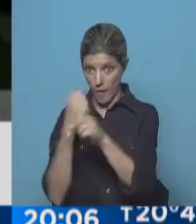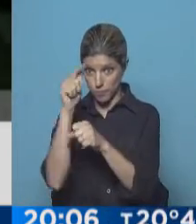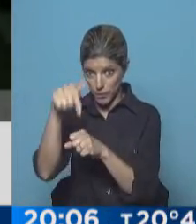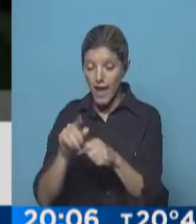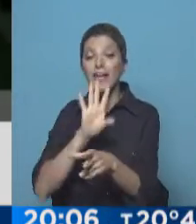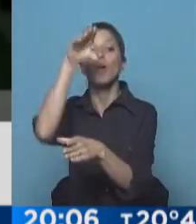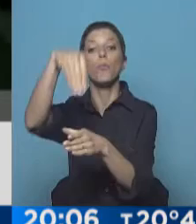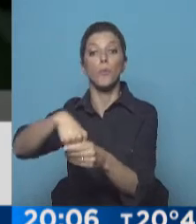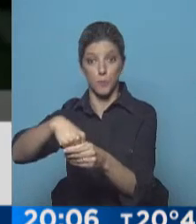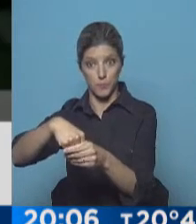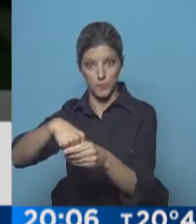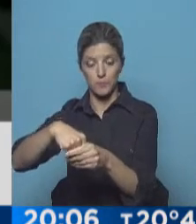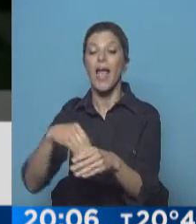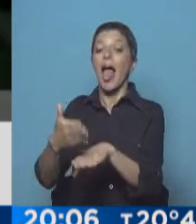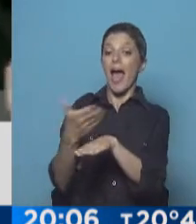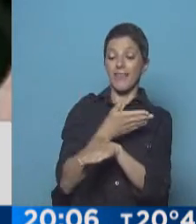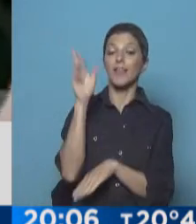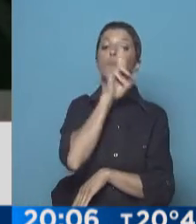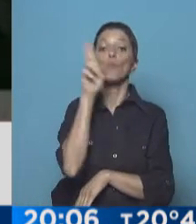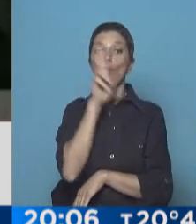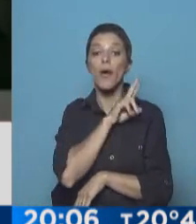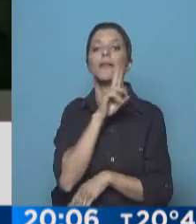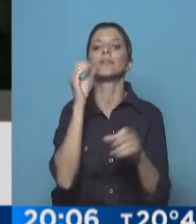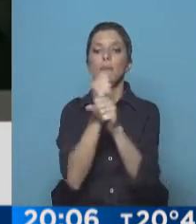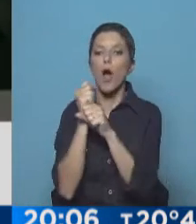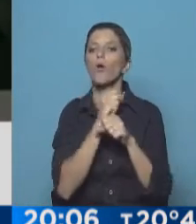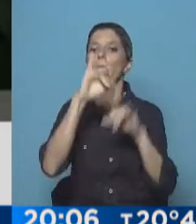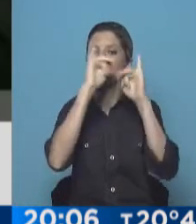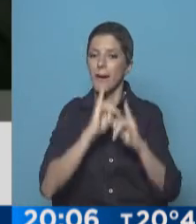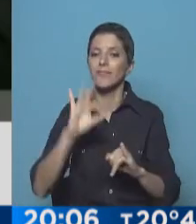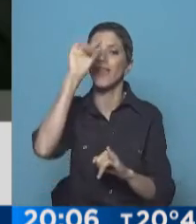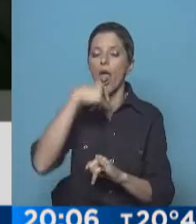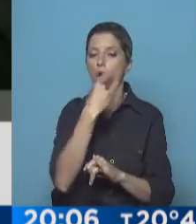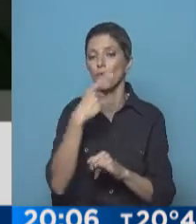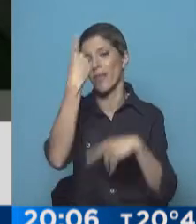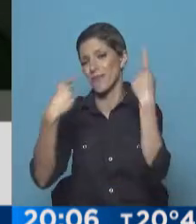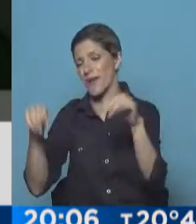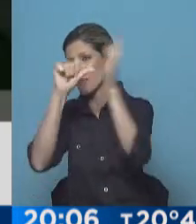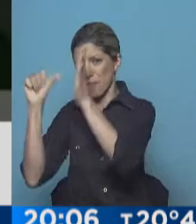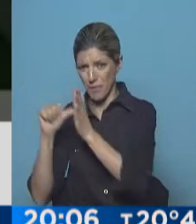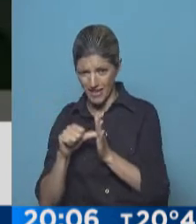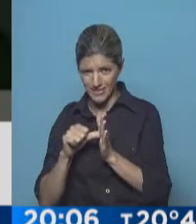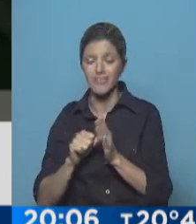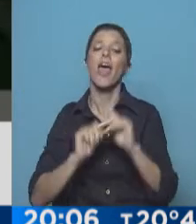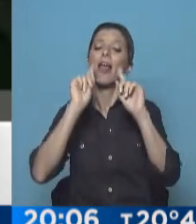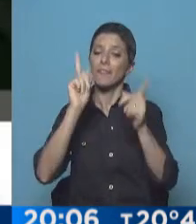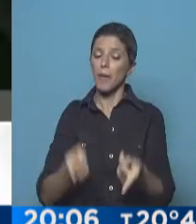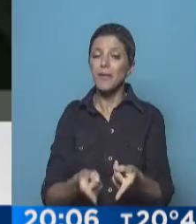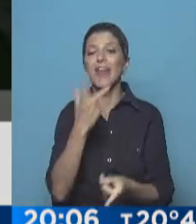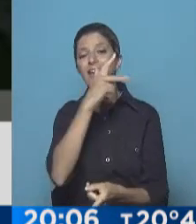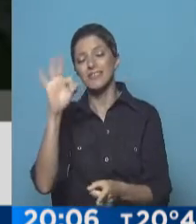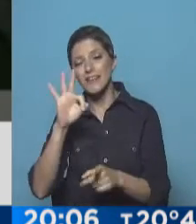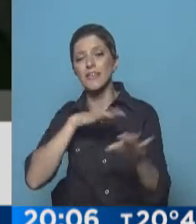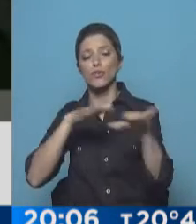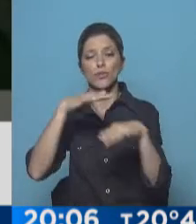la organización. Antes Malcorra había dirigido misiones de paz de Naciones Unidas en distintas partes del mundo. Encabezó unas 30 operaciones